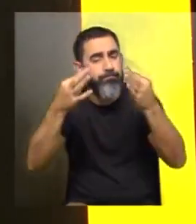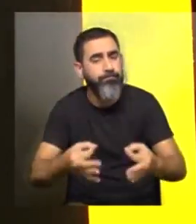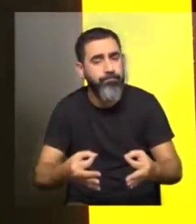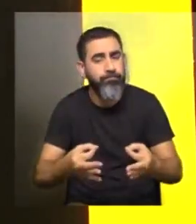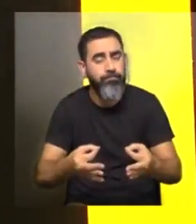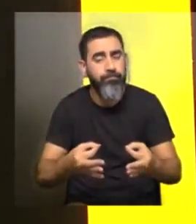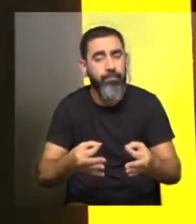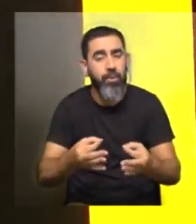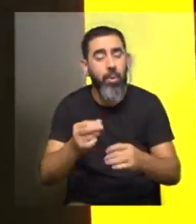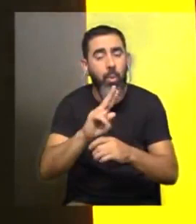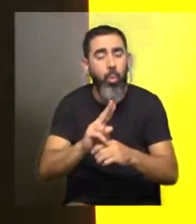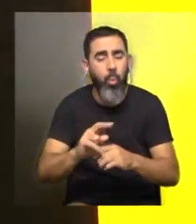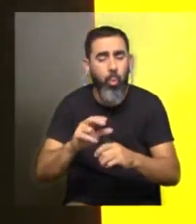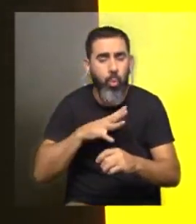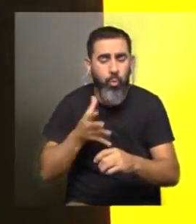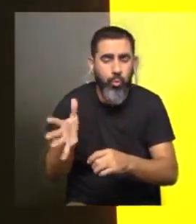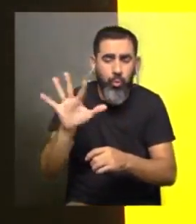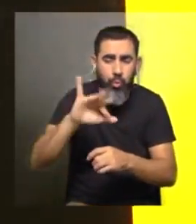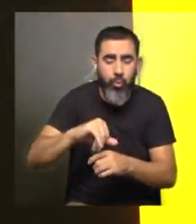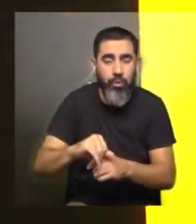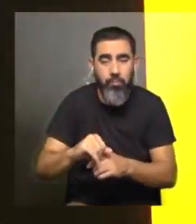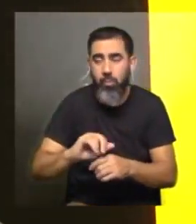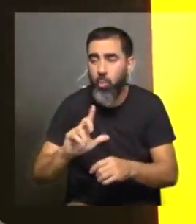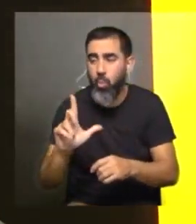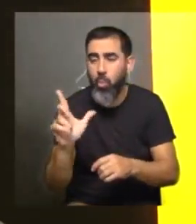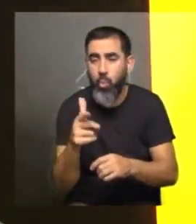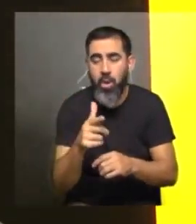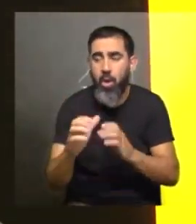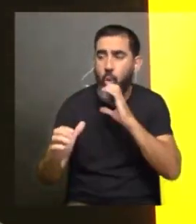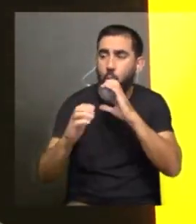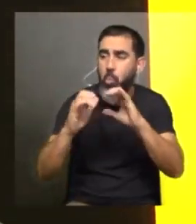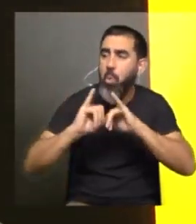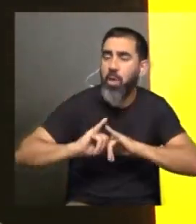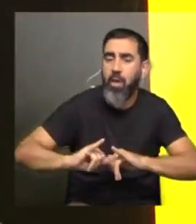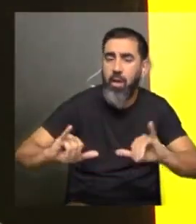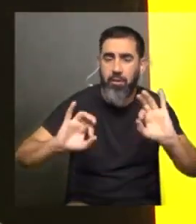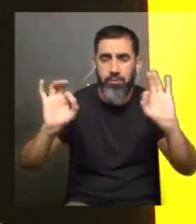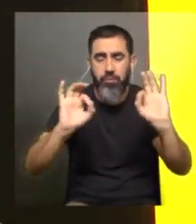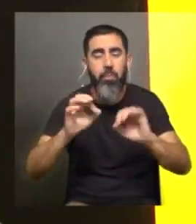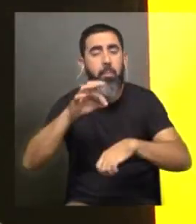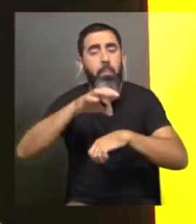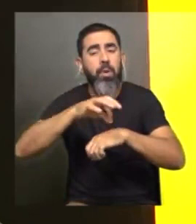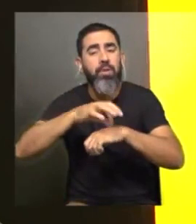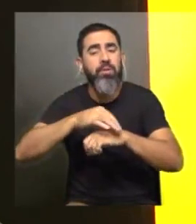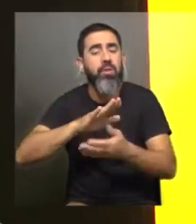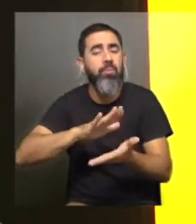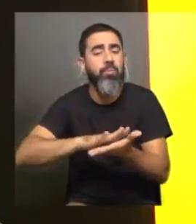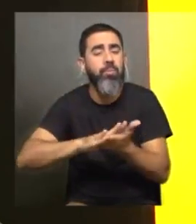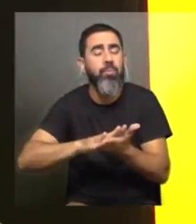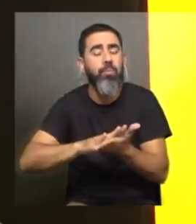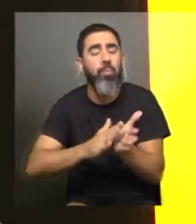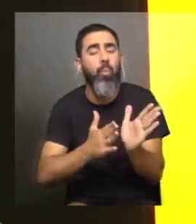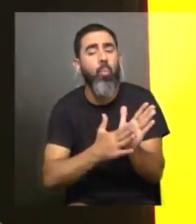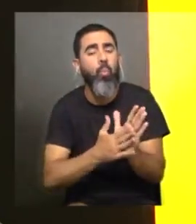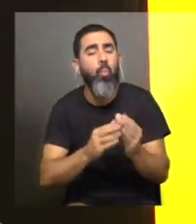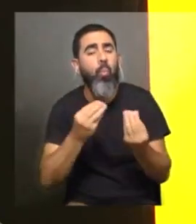de que su uso es permanente y constante, no aparece tanto en los medios. ¿Y qué es la medicina basada en la evidencia? Bueno, aquella